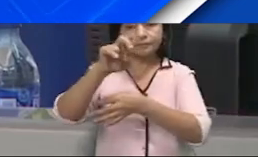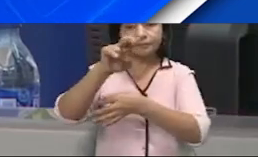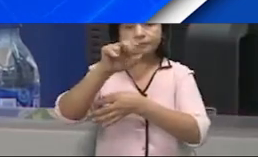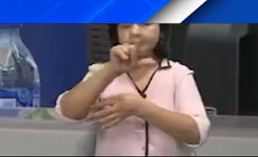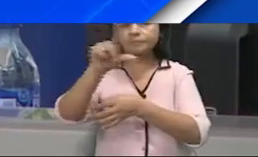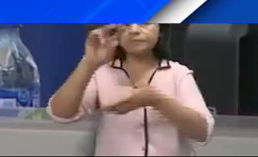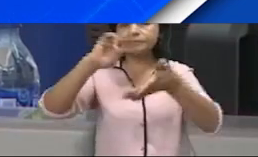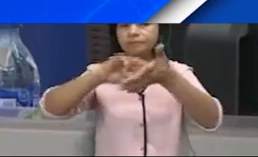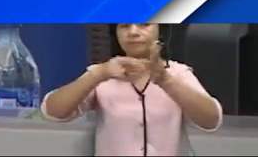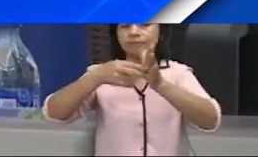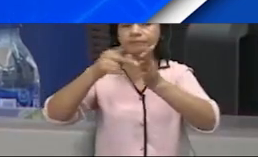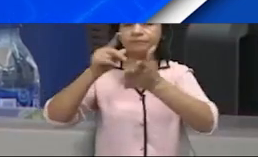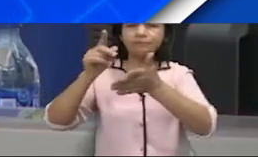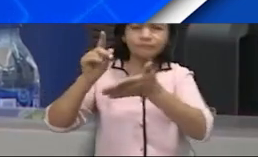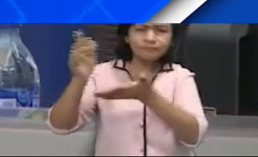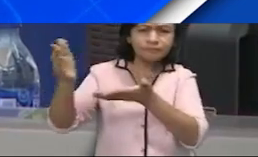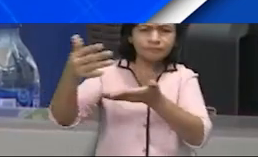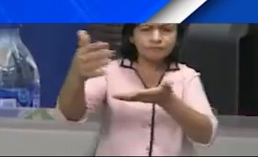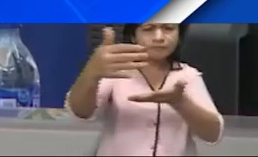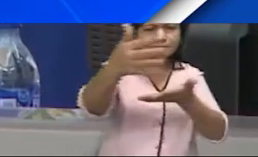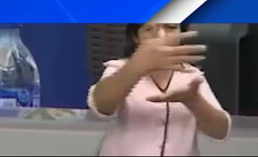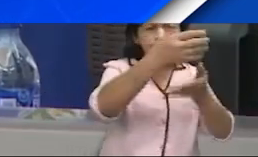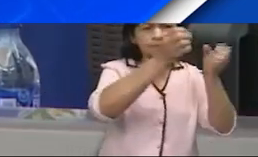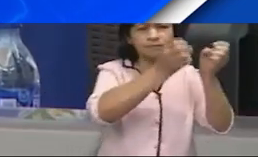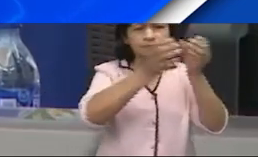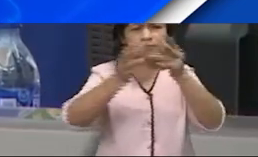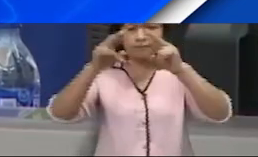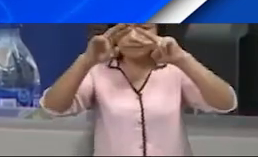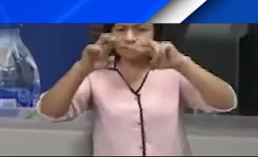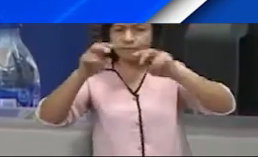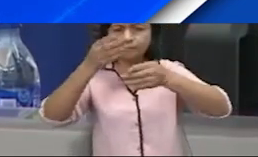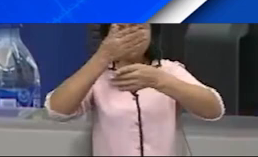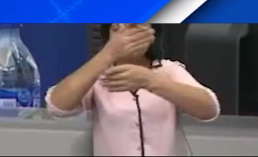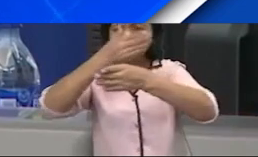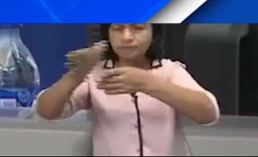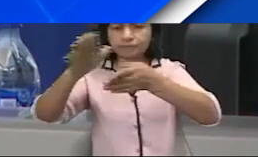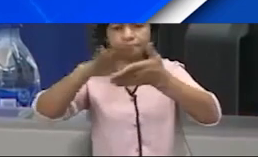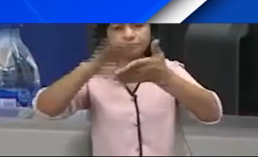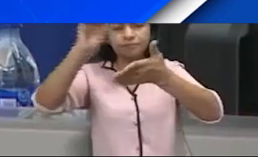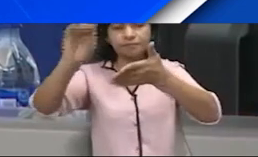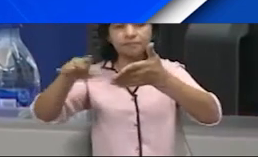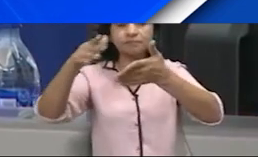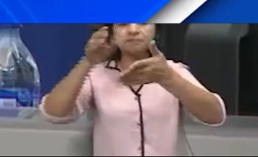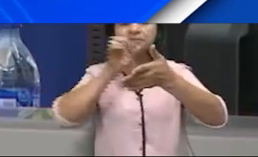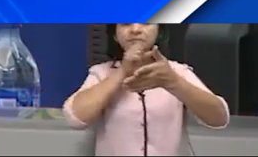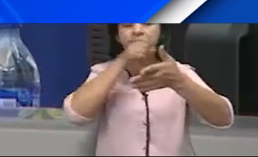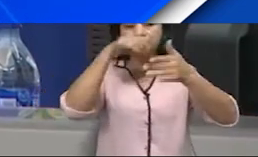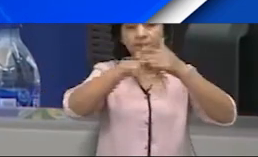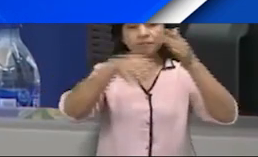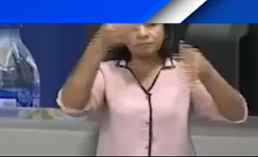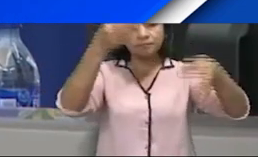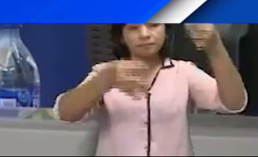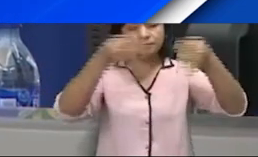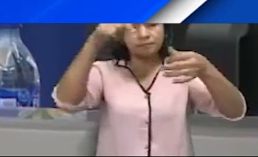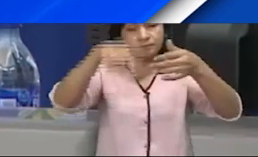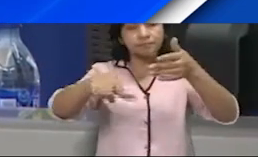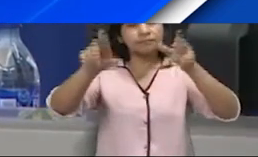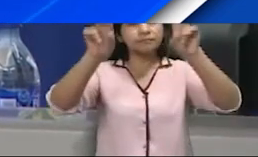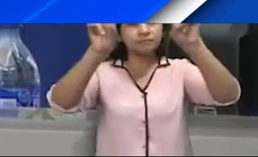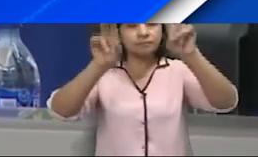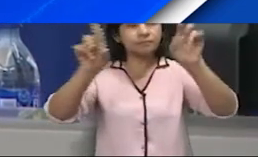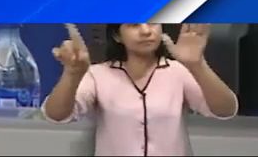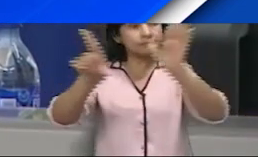que consiste en recopilar, compilar, ordenar, analizar, depurar y consolidar el marco jurídico de esta